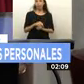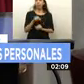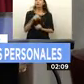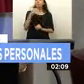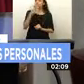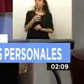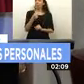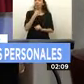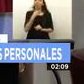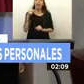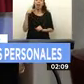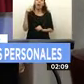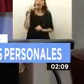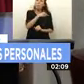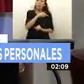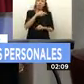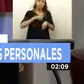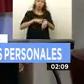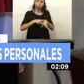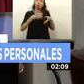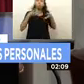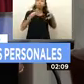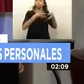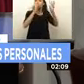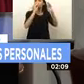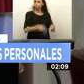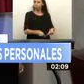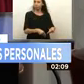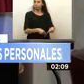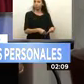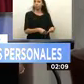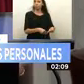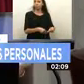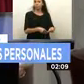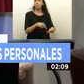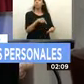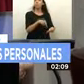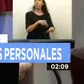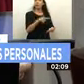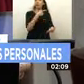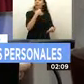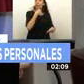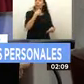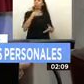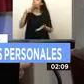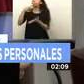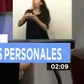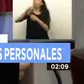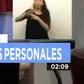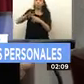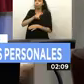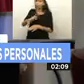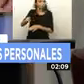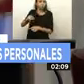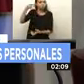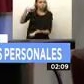Alemania que había perdido la Primera Guerra con el pago de una deuda que no la podía pagar y